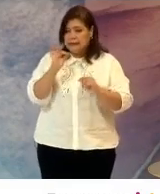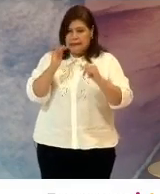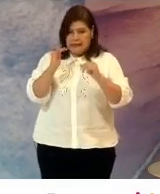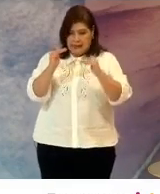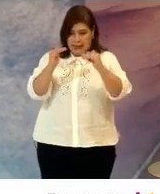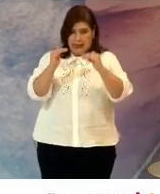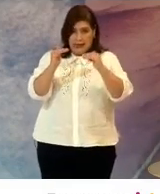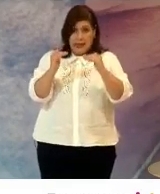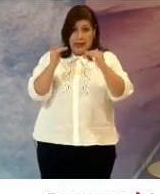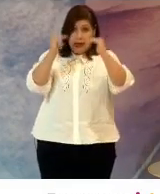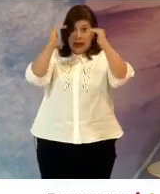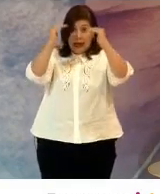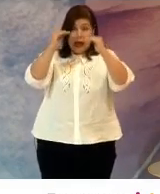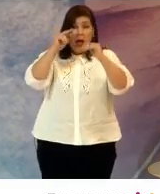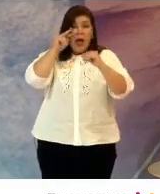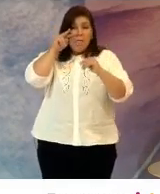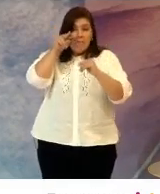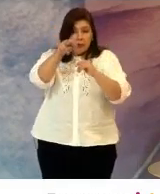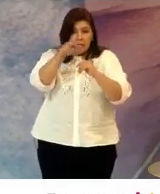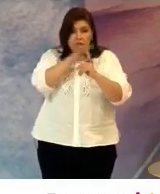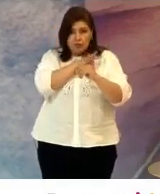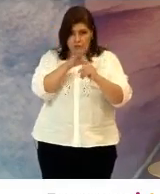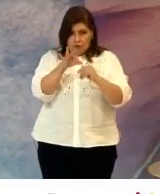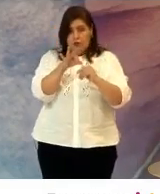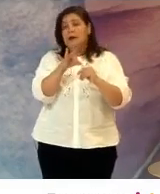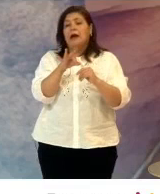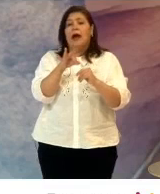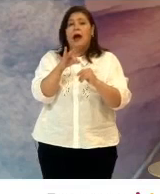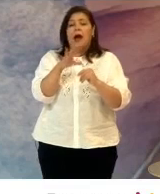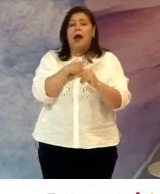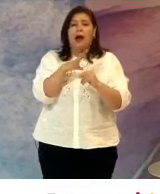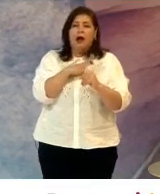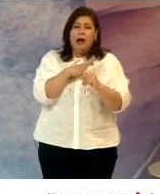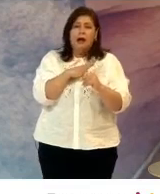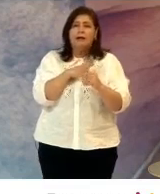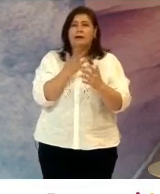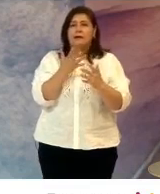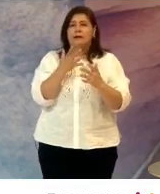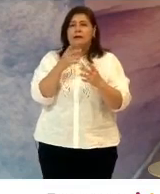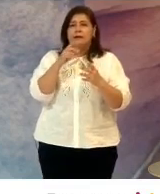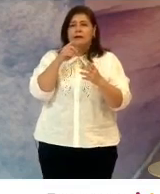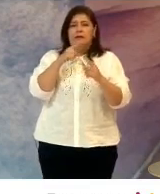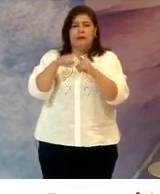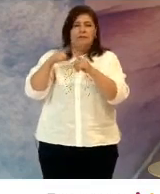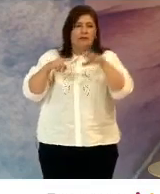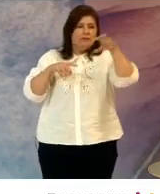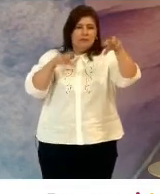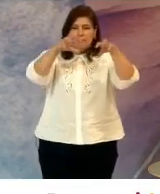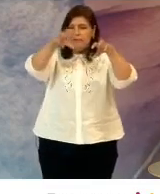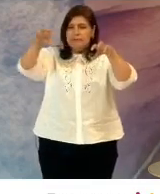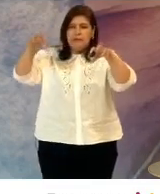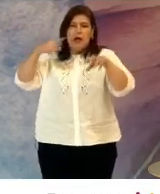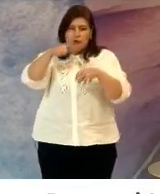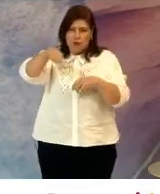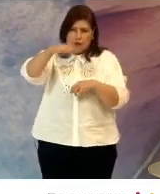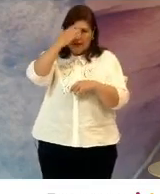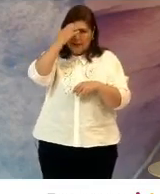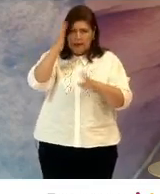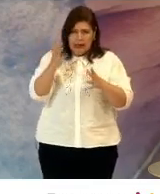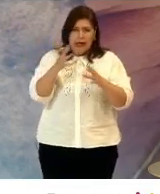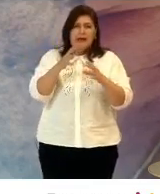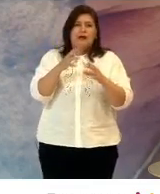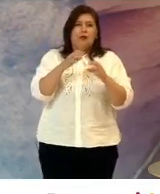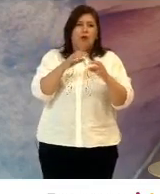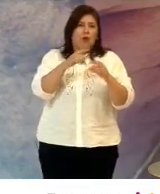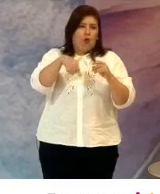visible, lo que tenemos son todos estos sectores que ustedes conocen bien en la